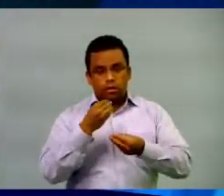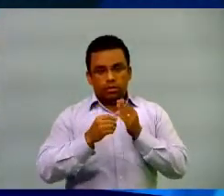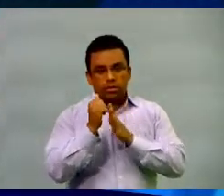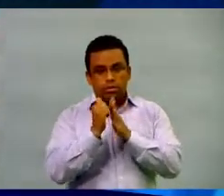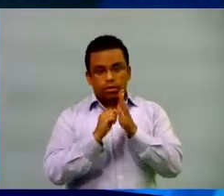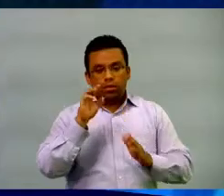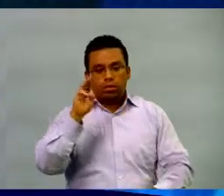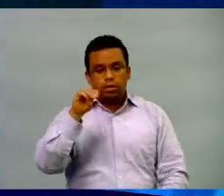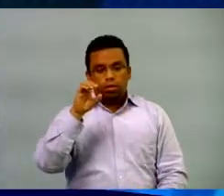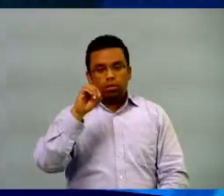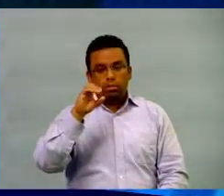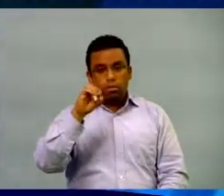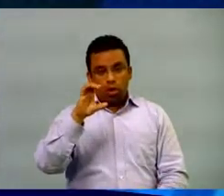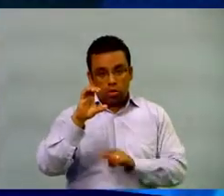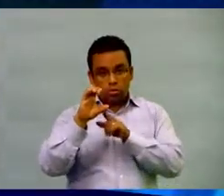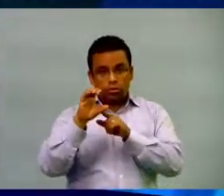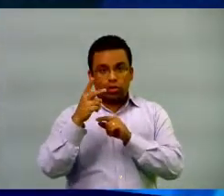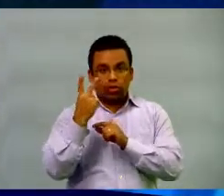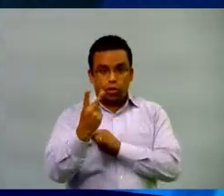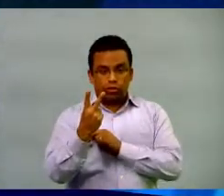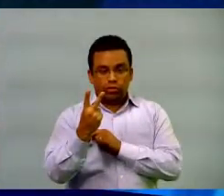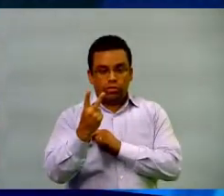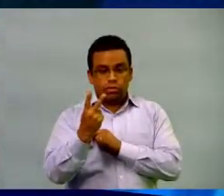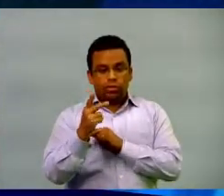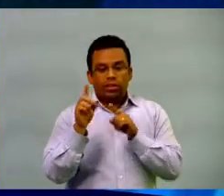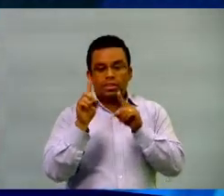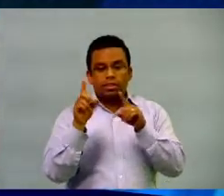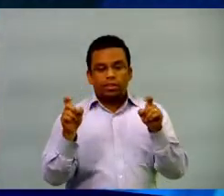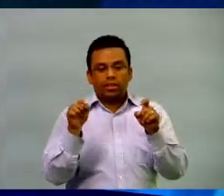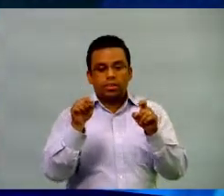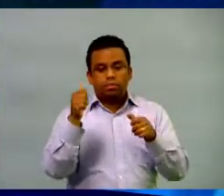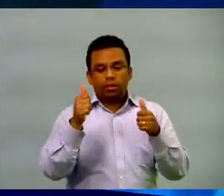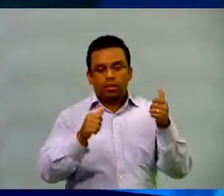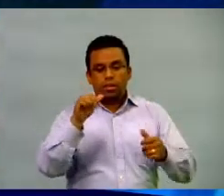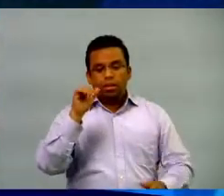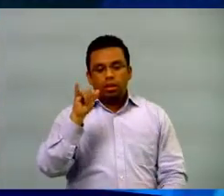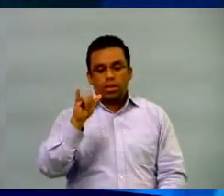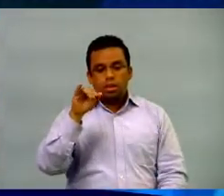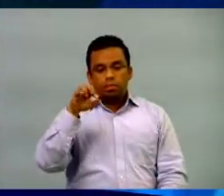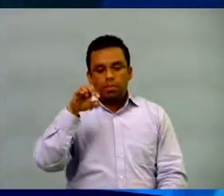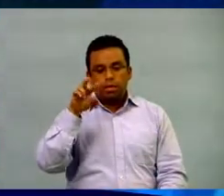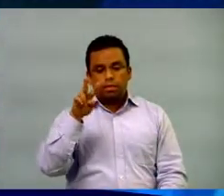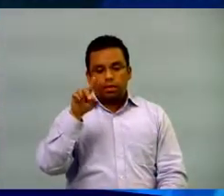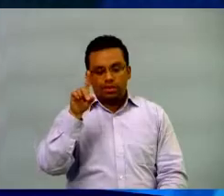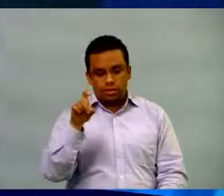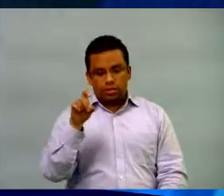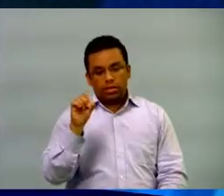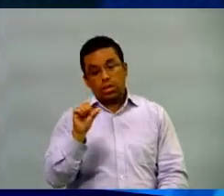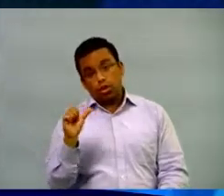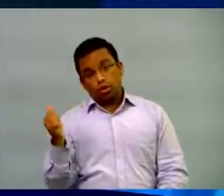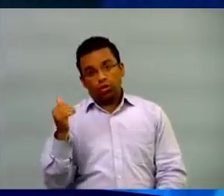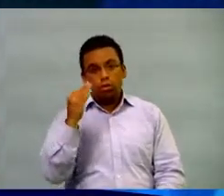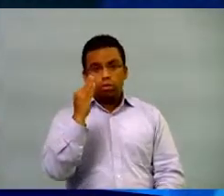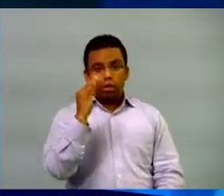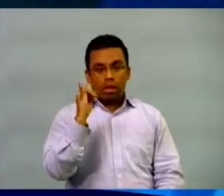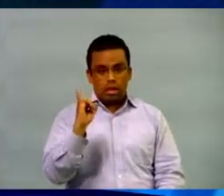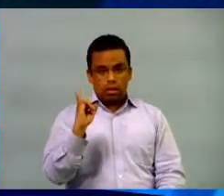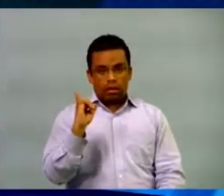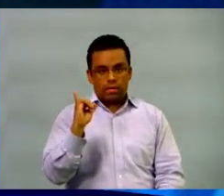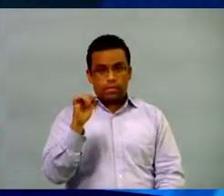la gestión y la seguridad de TI. Estos temas muy complejos de ingeniería y lo que queríamos era abordar diferentes